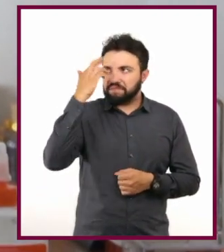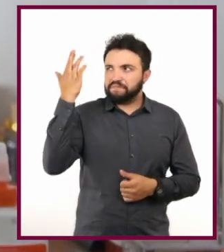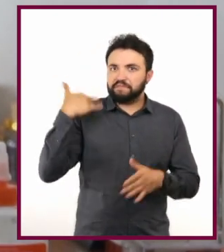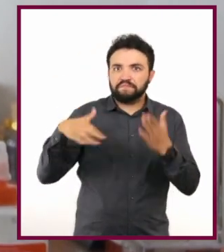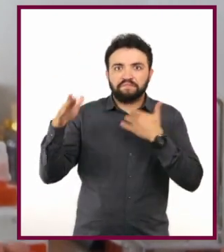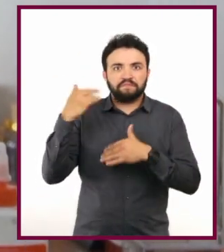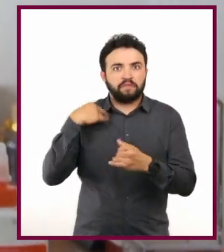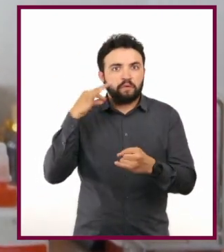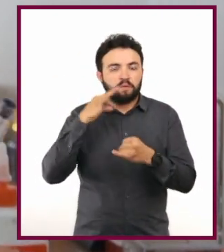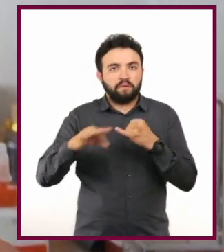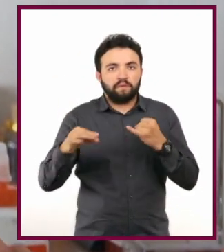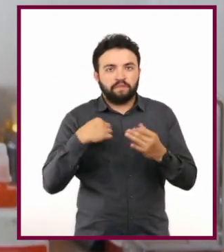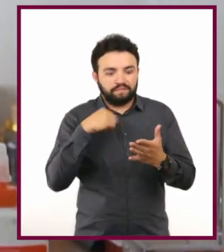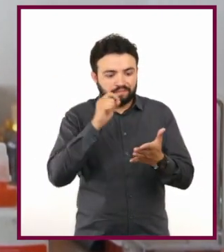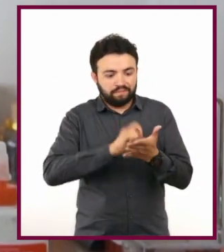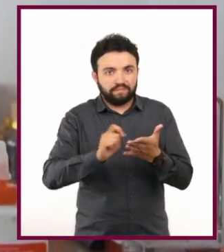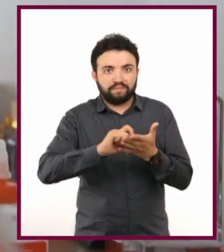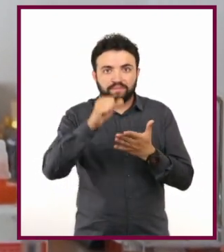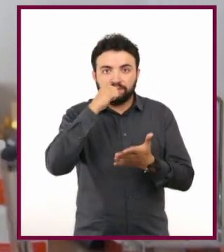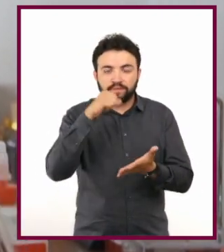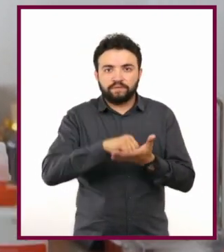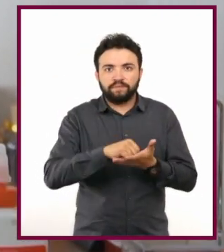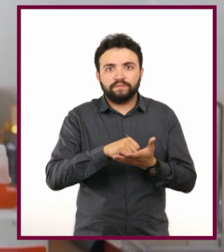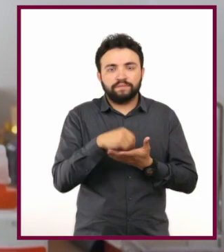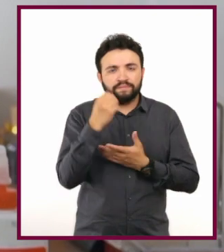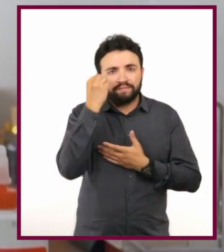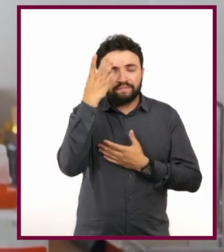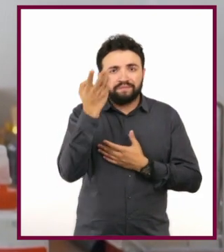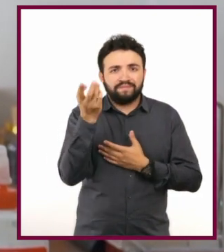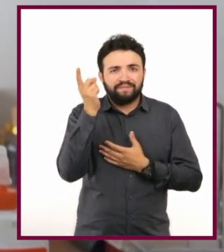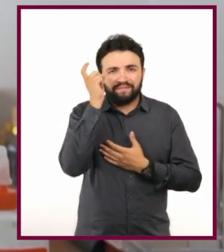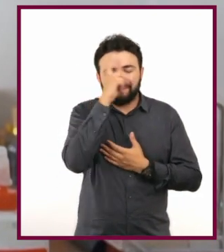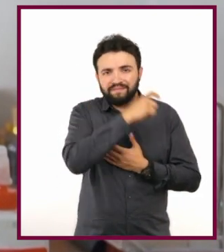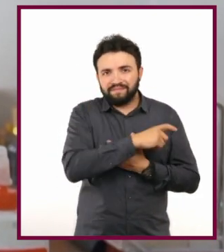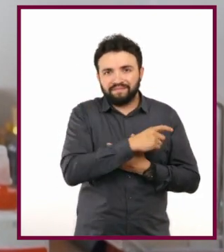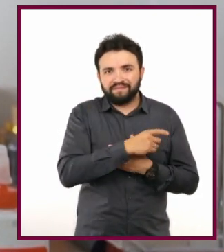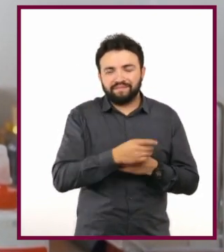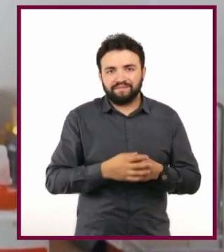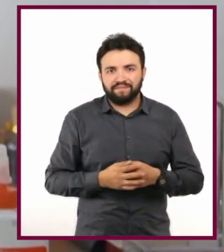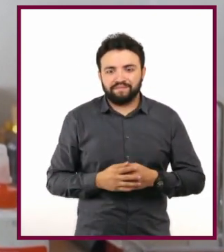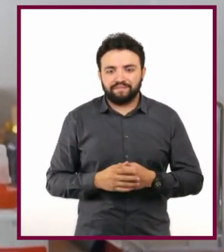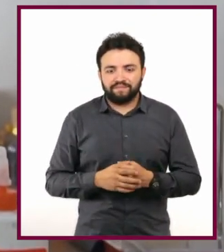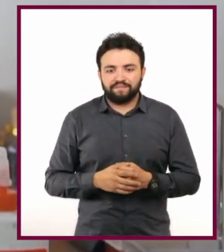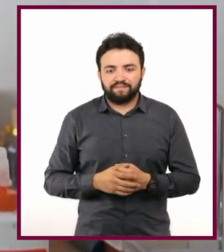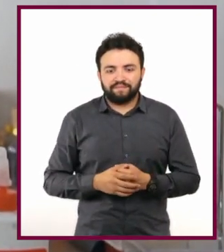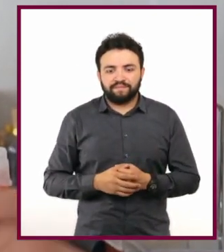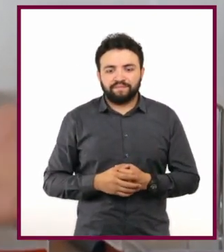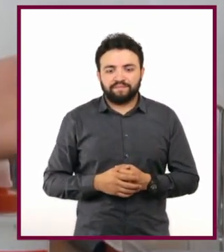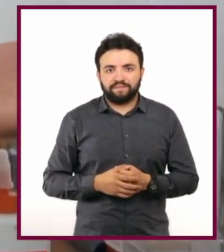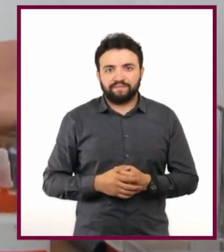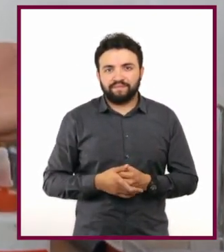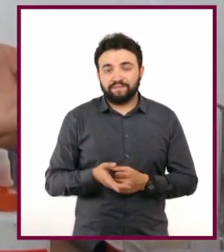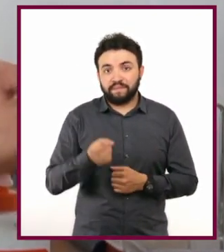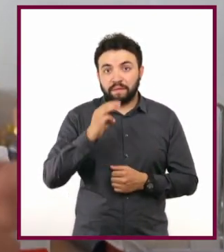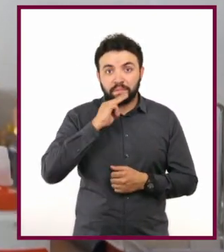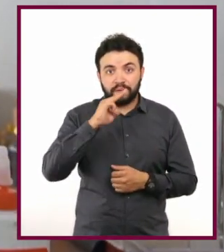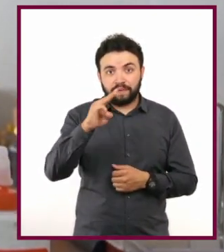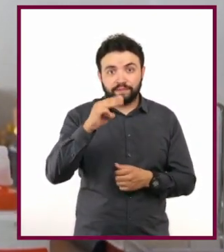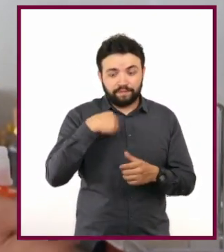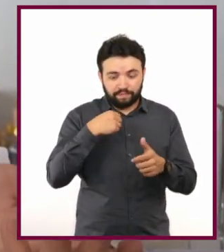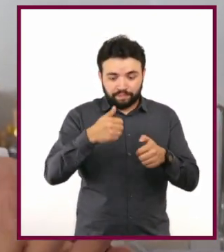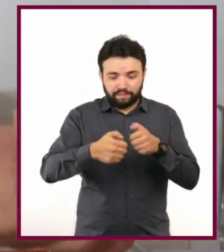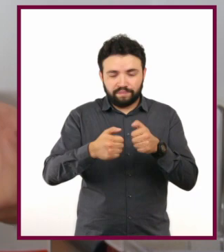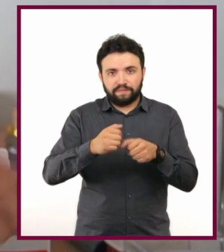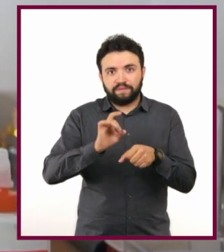No recuerdo cuándo fue la última vez que escribí una carta. No imaginaba que fuera tan difícil. Si fuera por mensaje